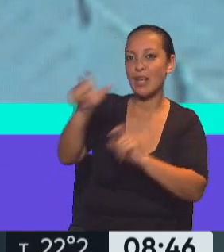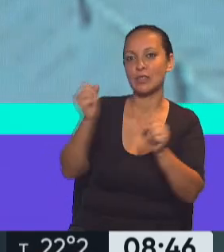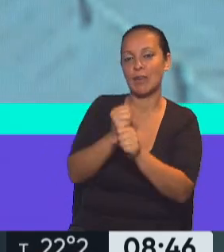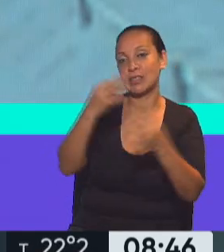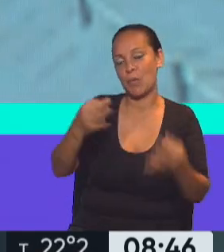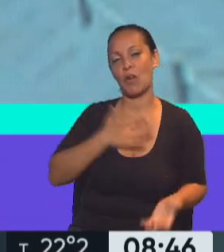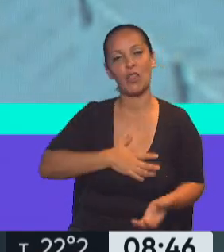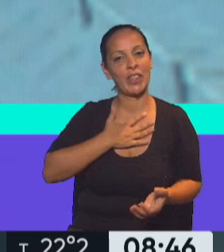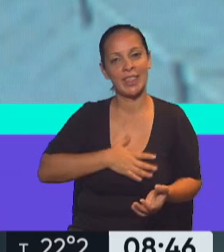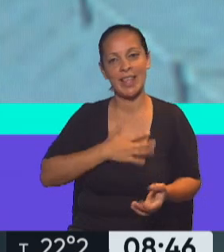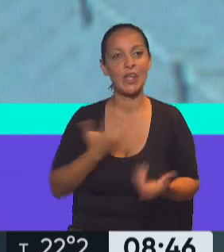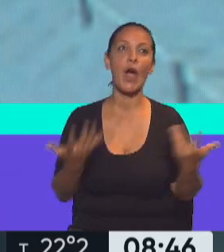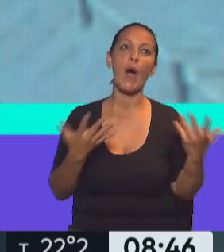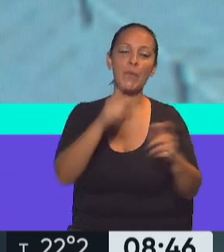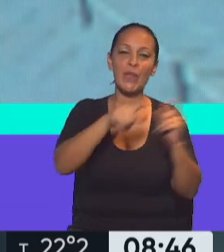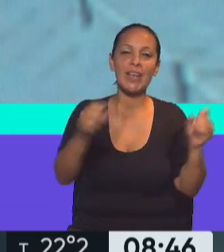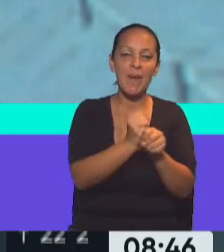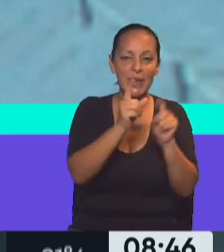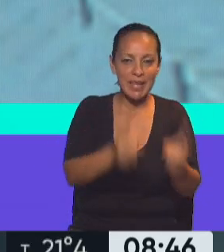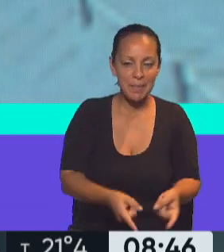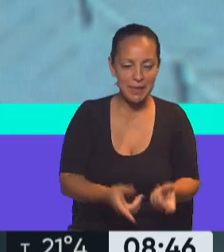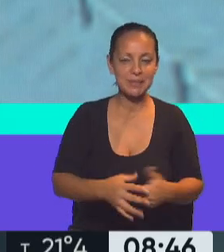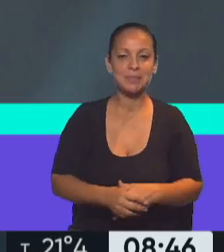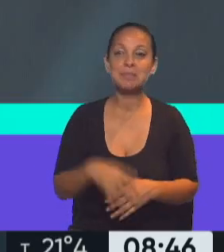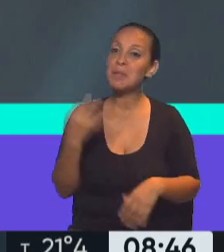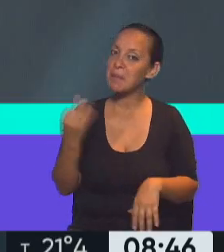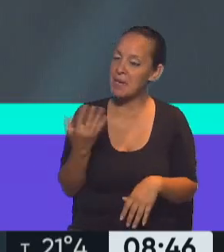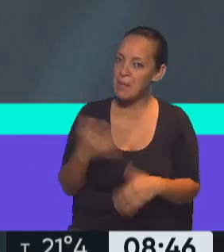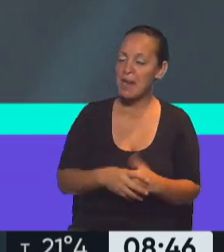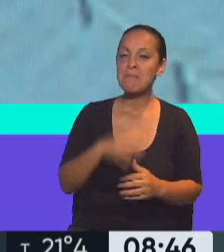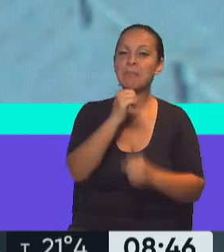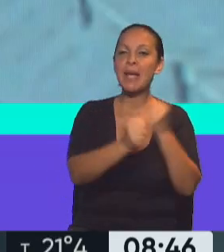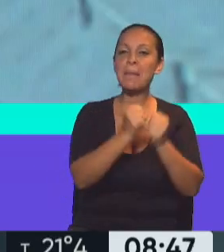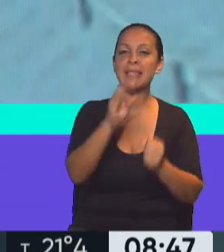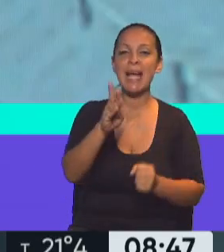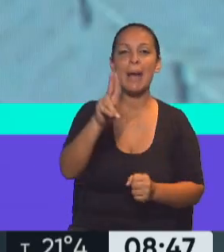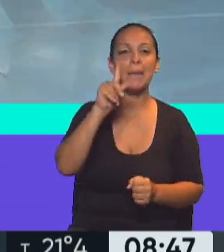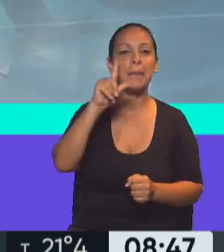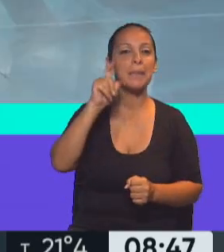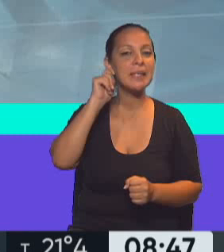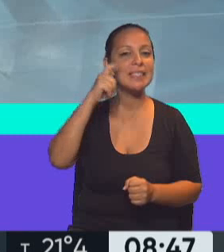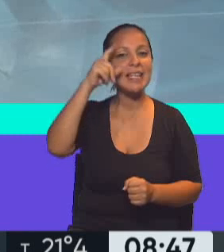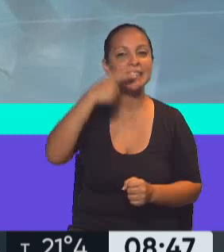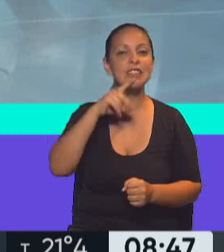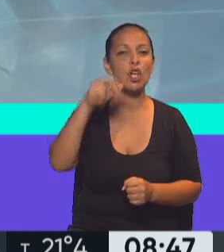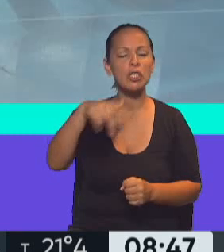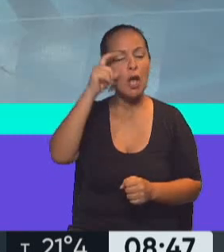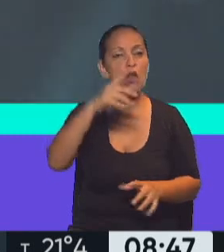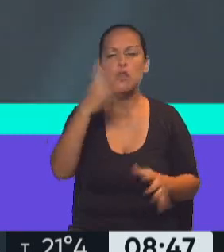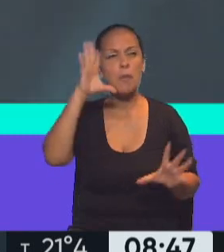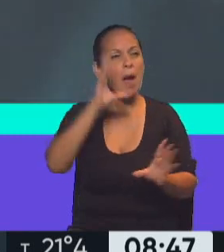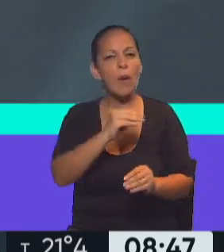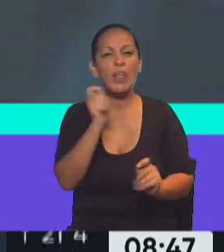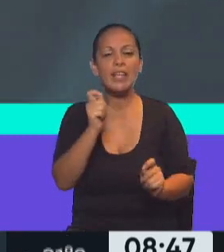muy contentas, obviamente los trabajadores también. Pero bueno, ahí está entonces la empresa Bridgestone. No sé si la CGT, la